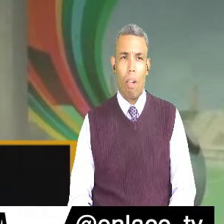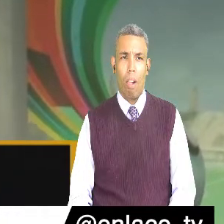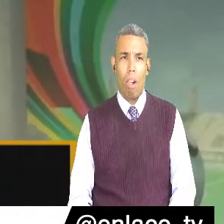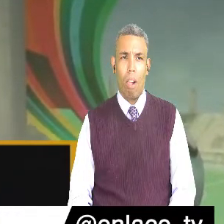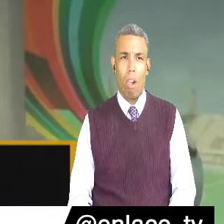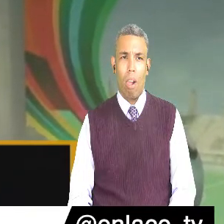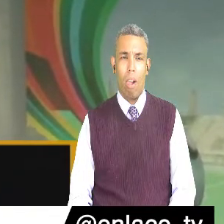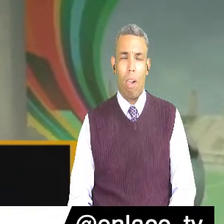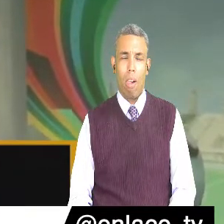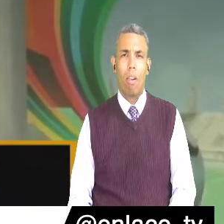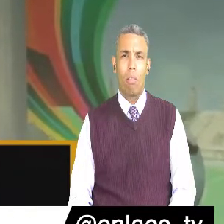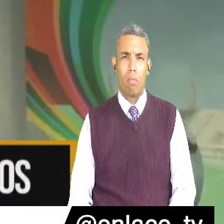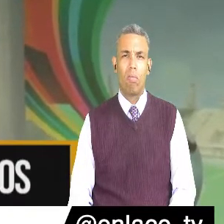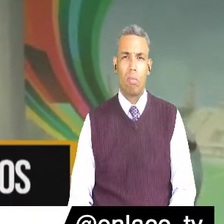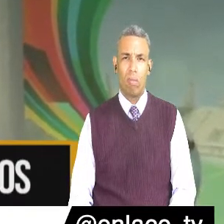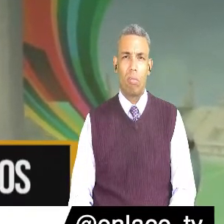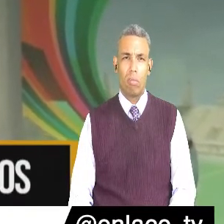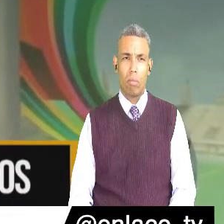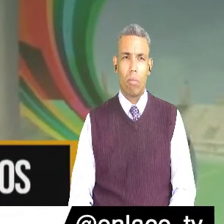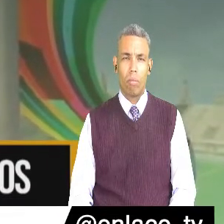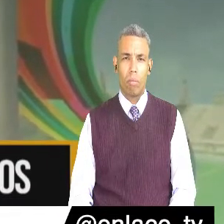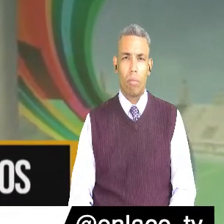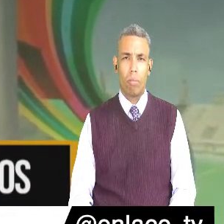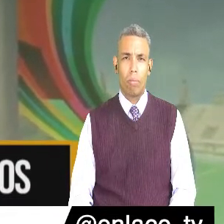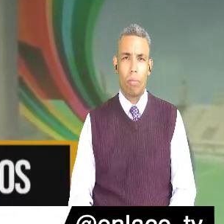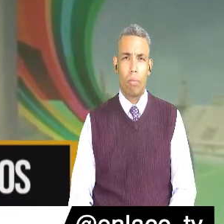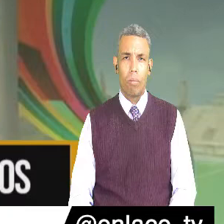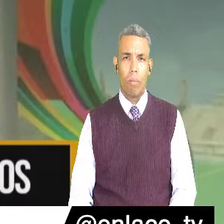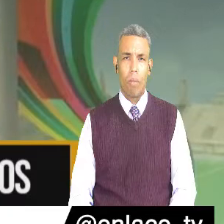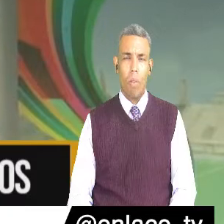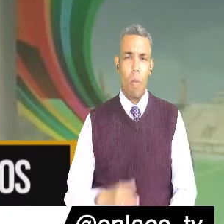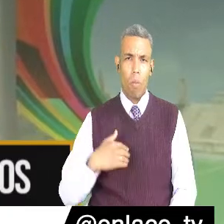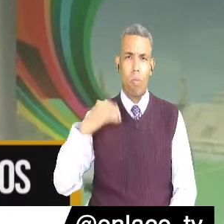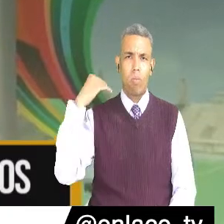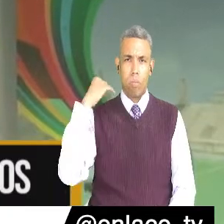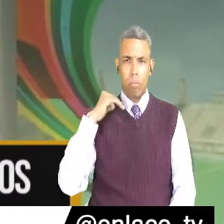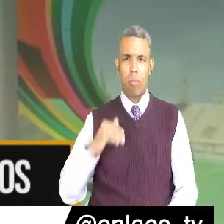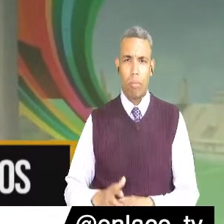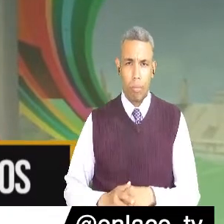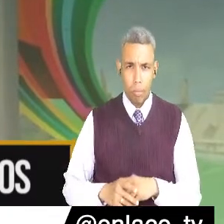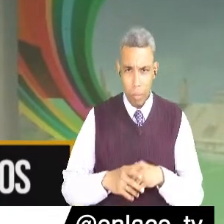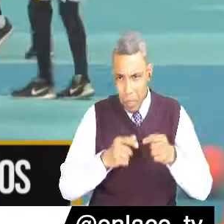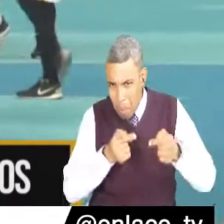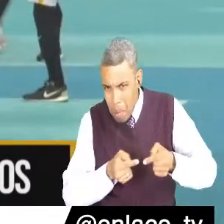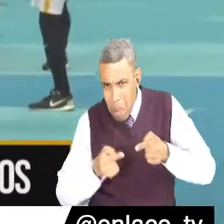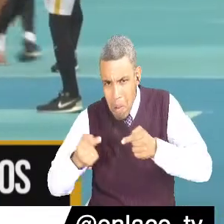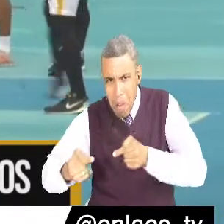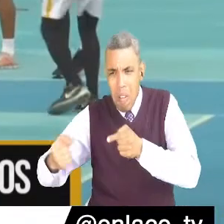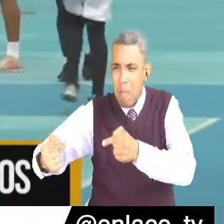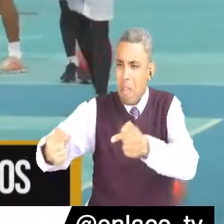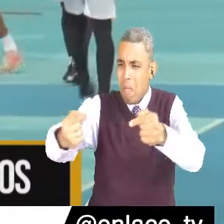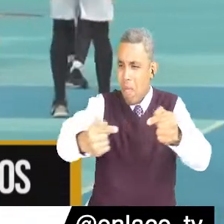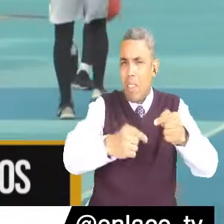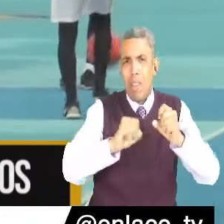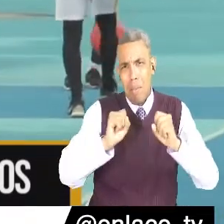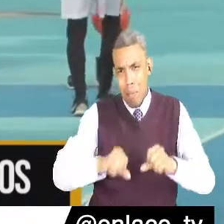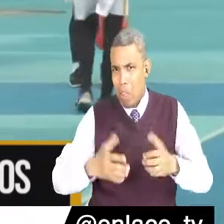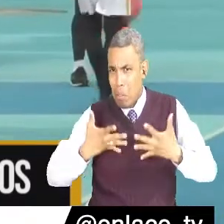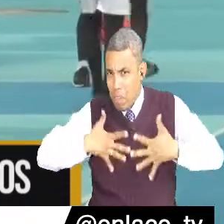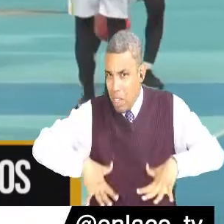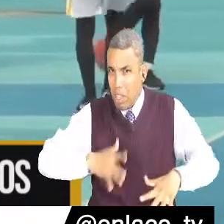plantel. Se sacaron puntos importantes, nos demostramos a nosotros mismos que podíamos jugarle todo a todo a cualquiera.